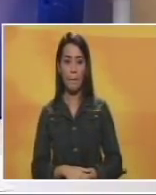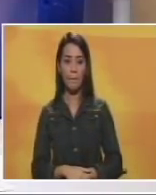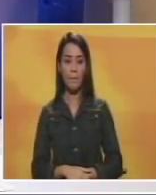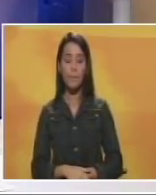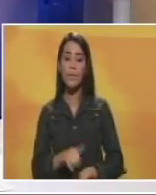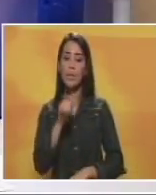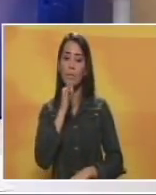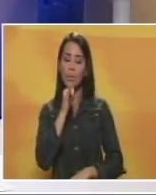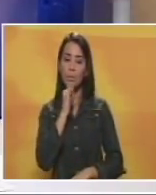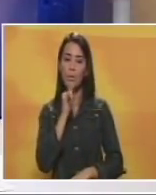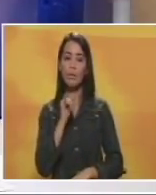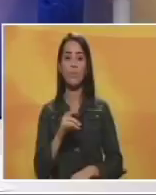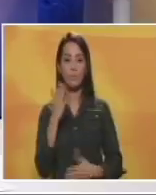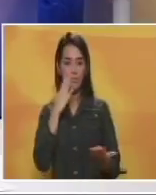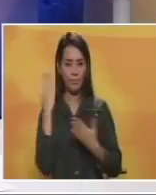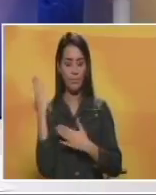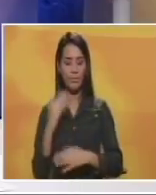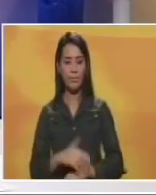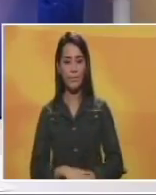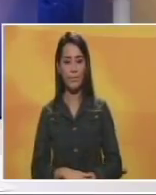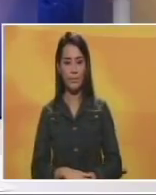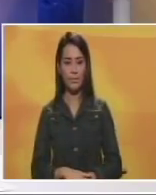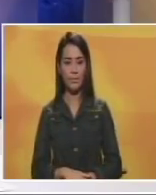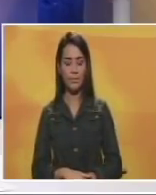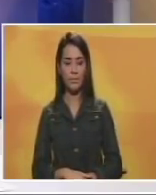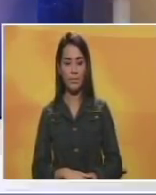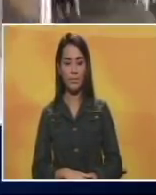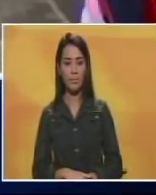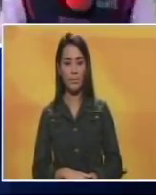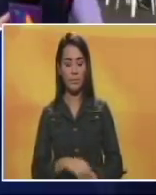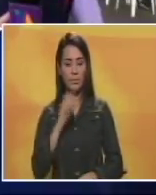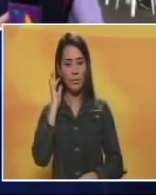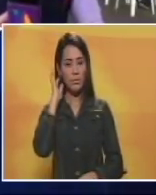canal Aliado Azteca Guatemala, nos tiene los detalles. Adelante, Luis, te escuchamos.